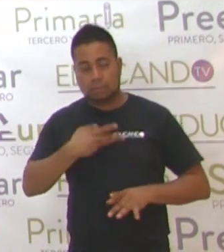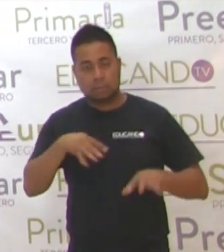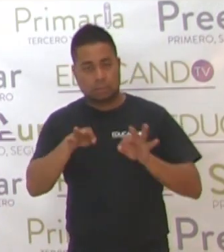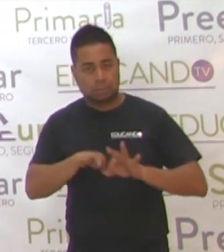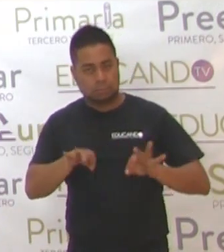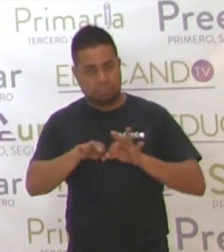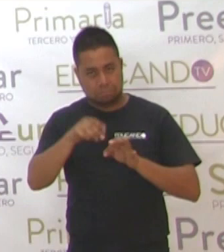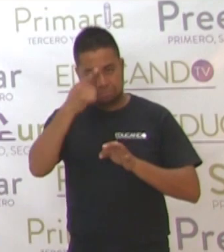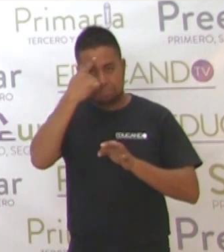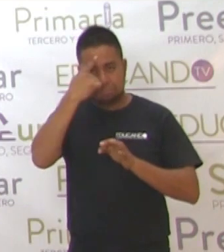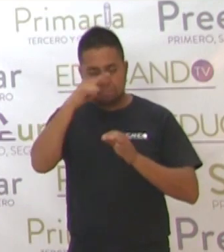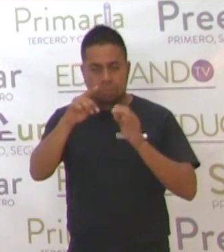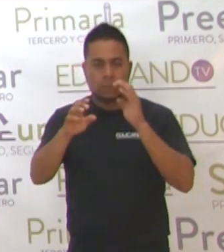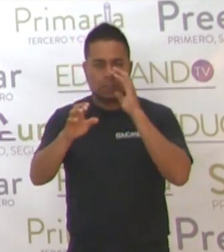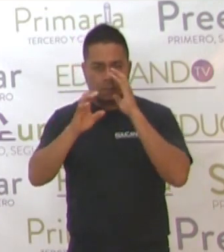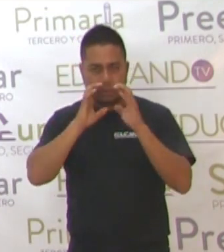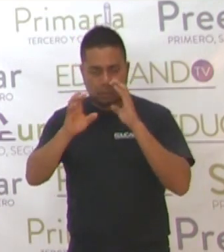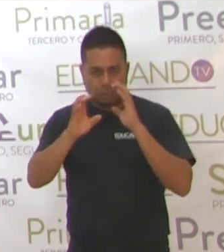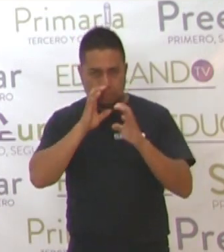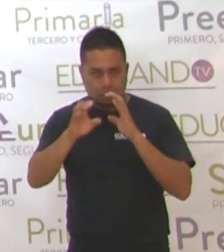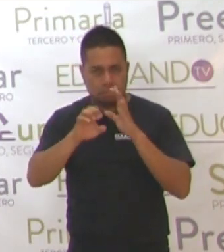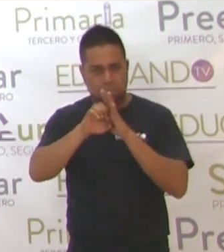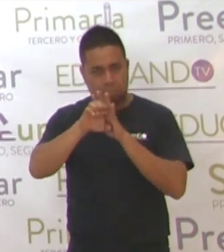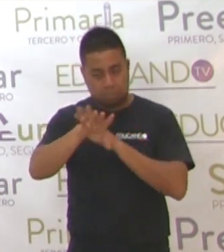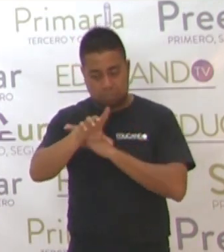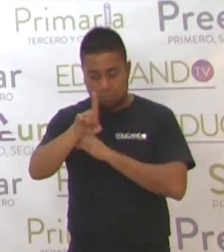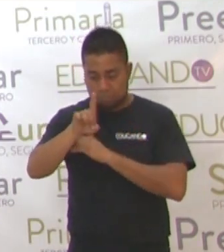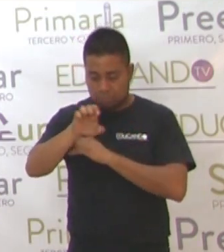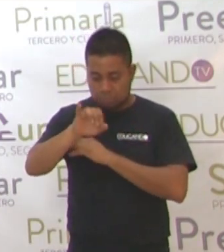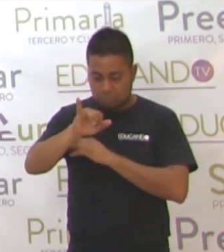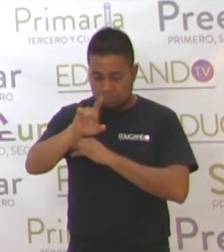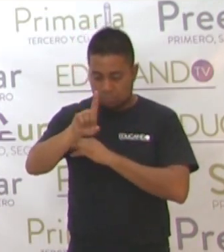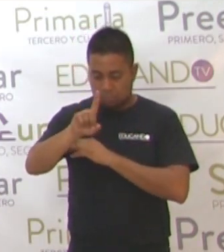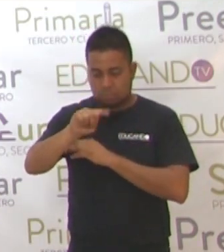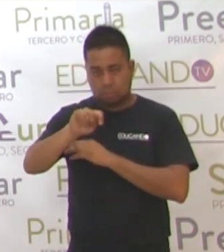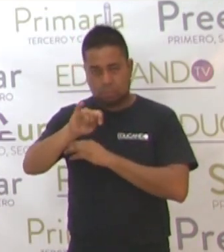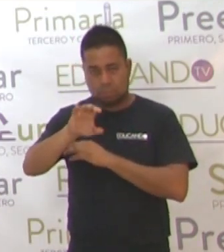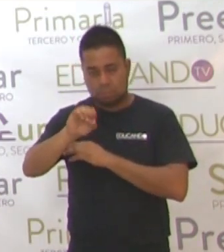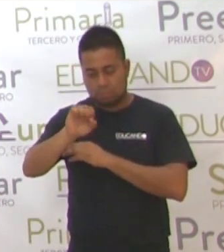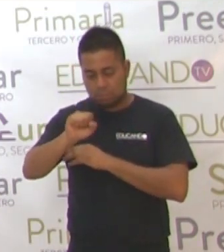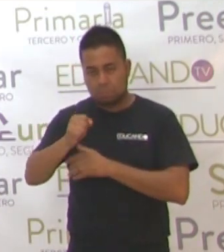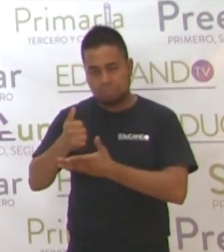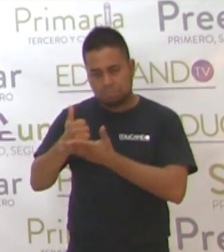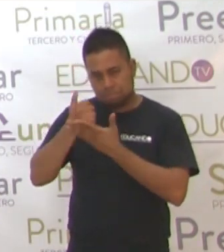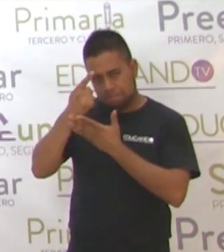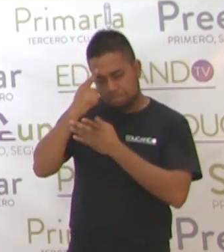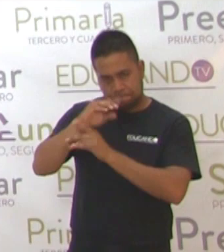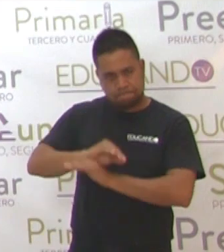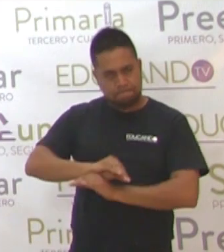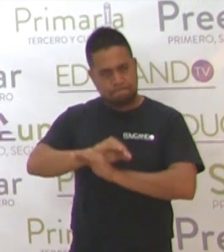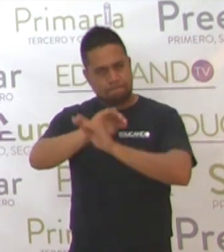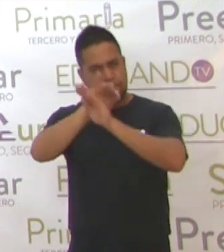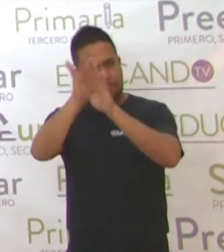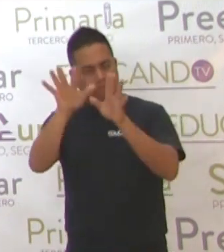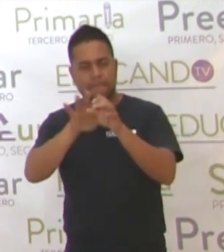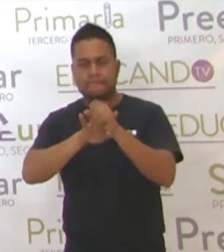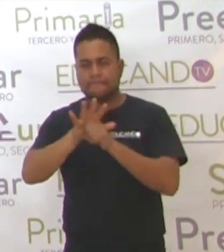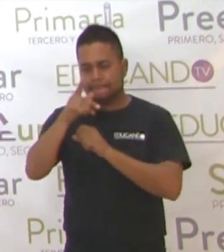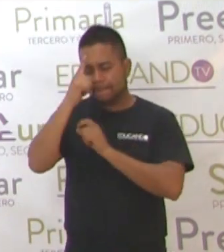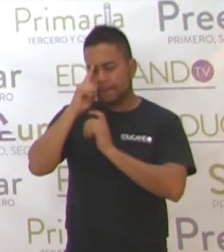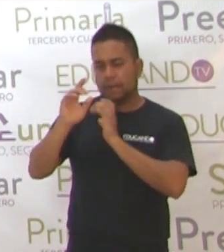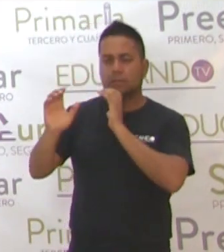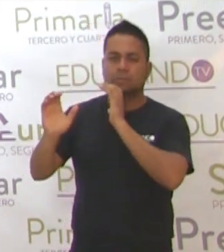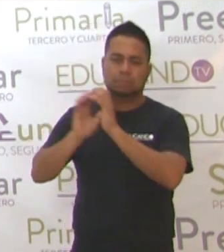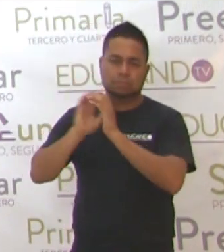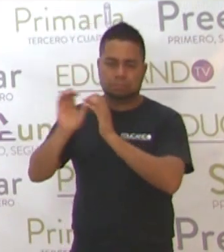proceso de comunicación y que los dípticos nos van a ayudar a tener más claridad en lo que es la comunicación